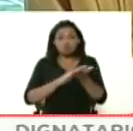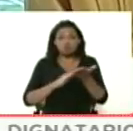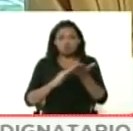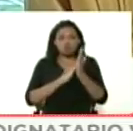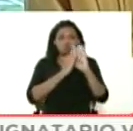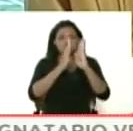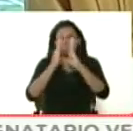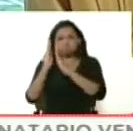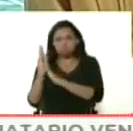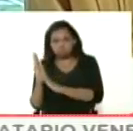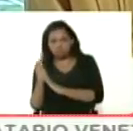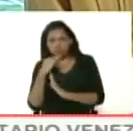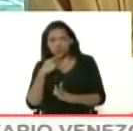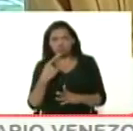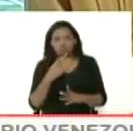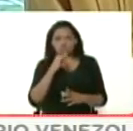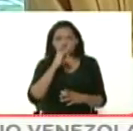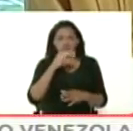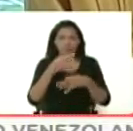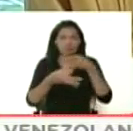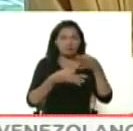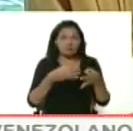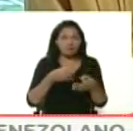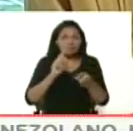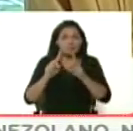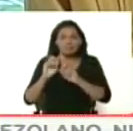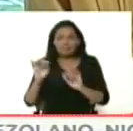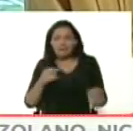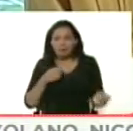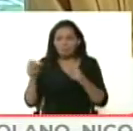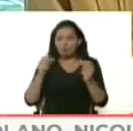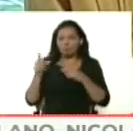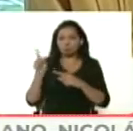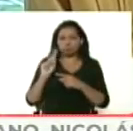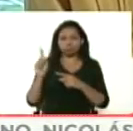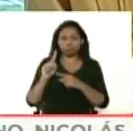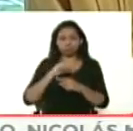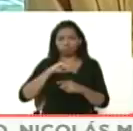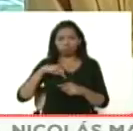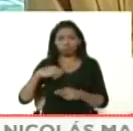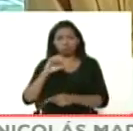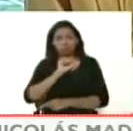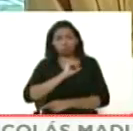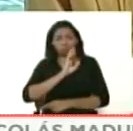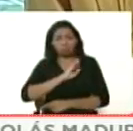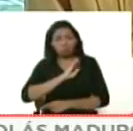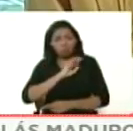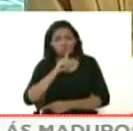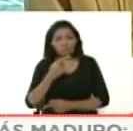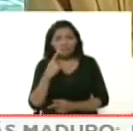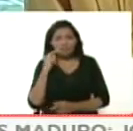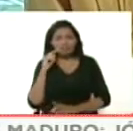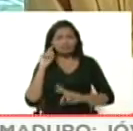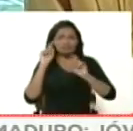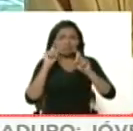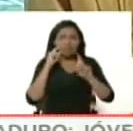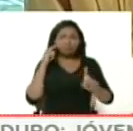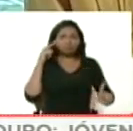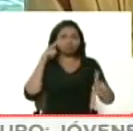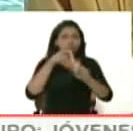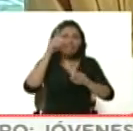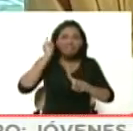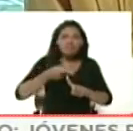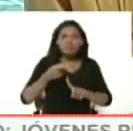estructural, no depender de nada del exterior. Es la solución estructural y hacia allá debemos apuntar. Es